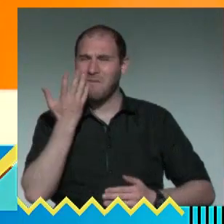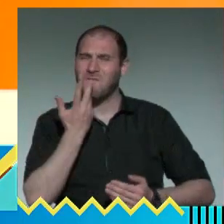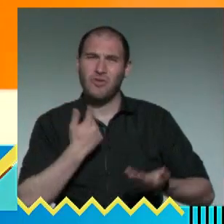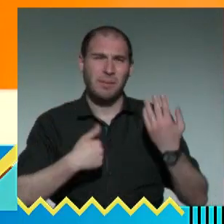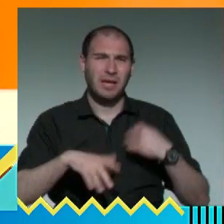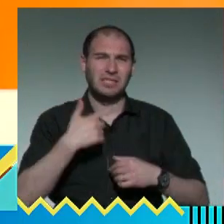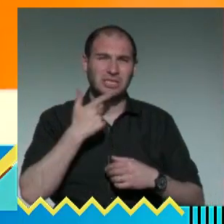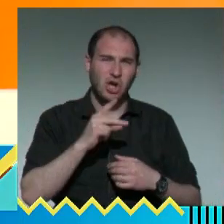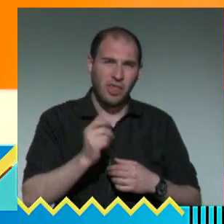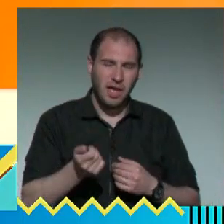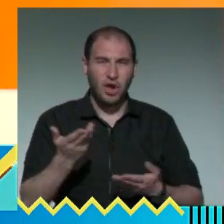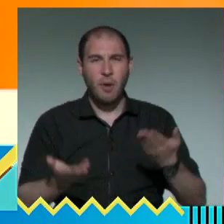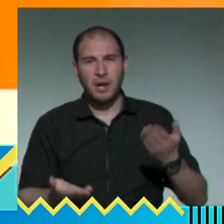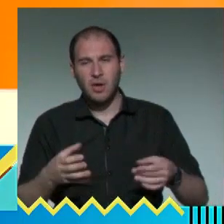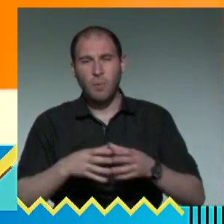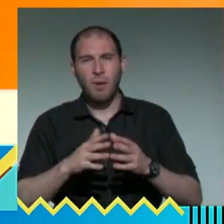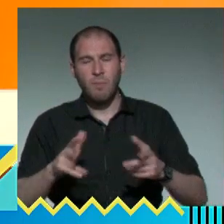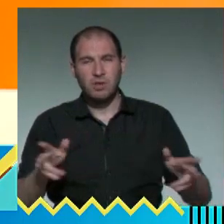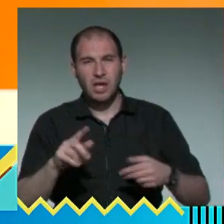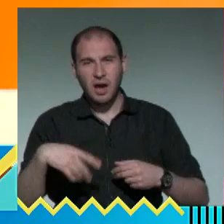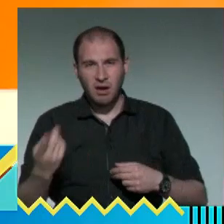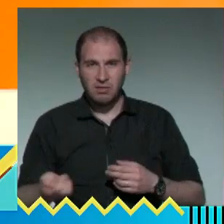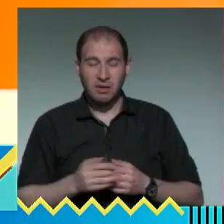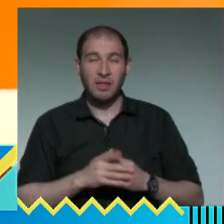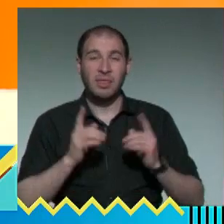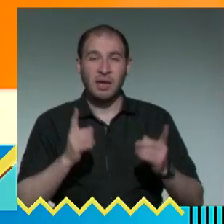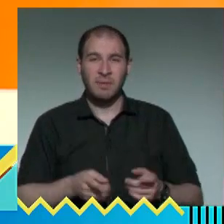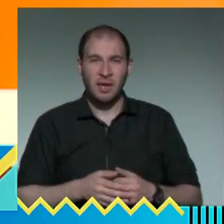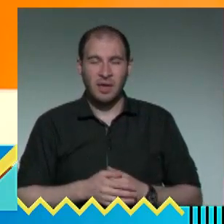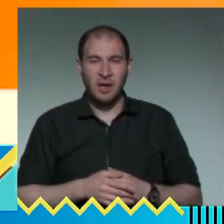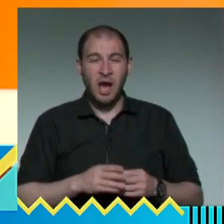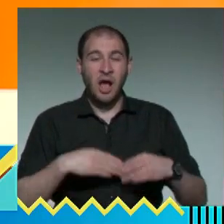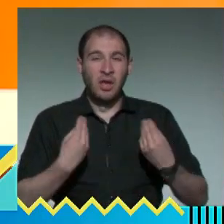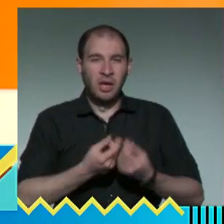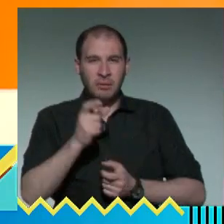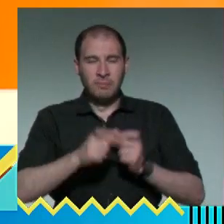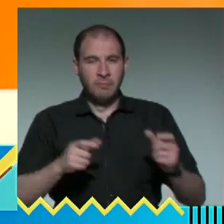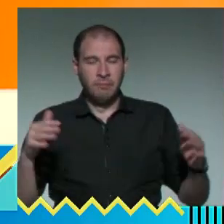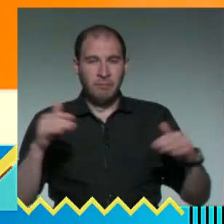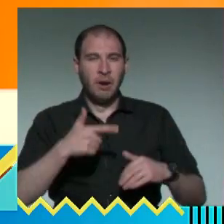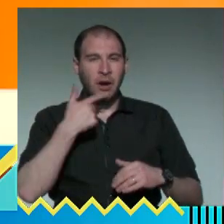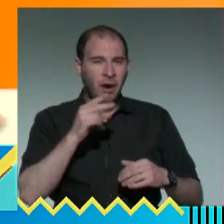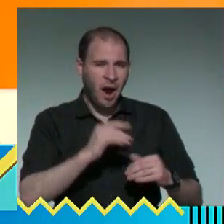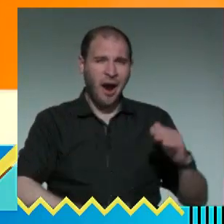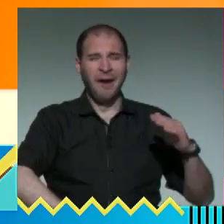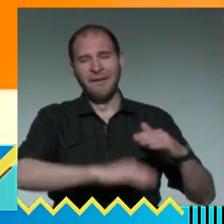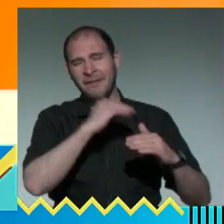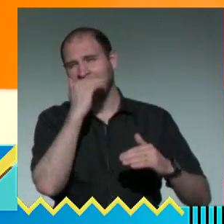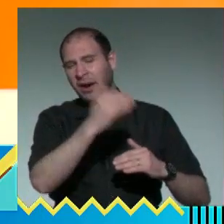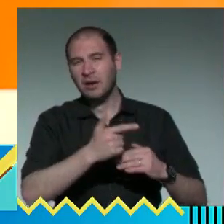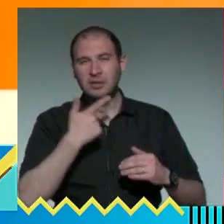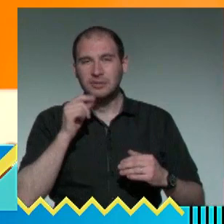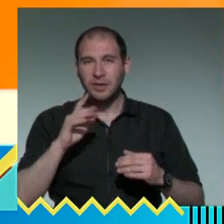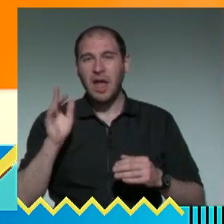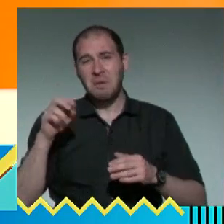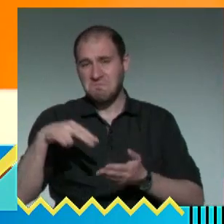con Soda comparado con los Rolling Stones, incluso en la cantidad de gente. Con Soda explotaba y en el caso de los Stones